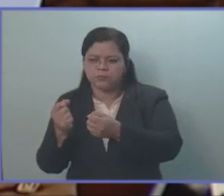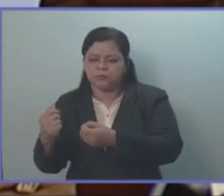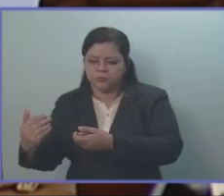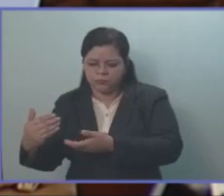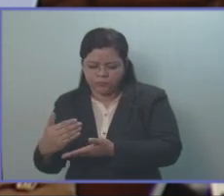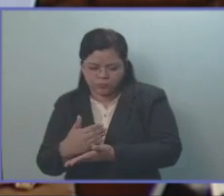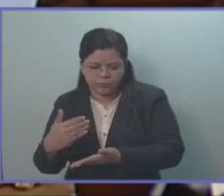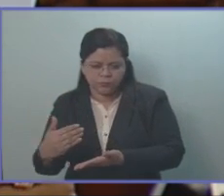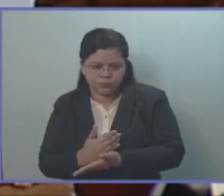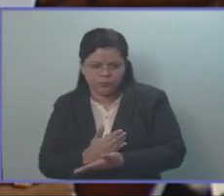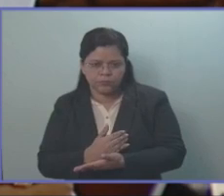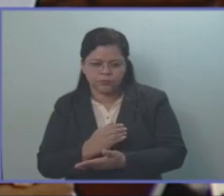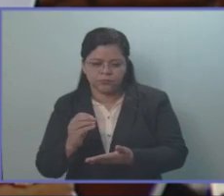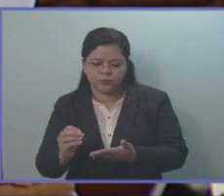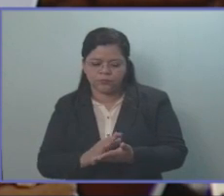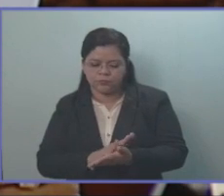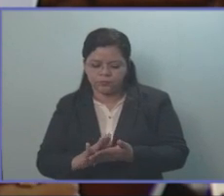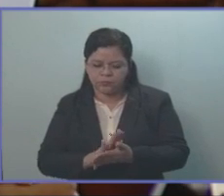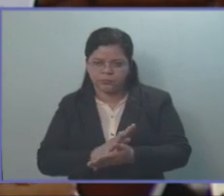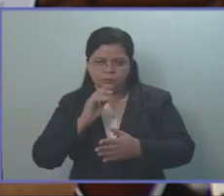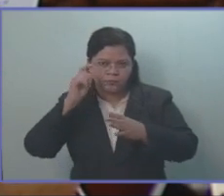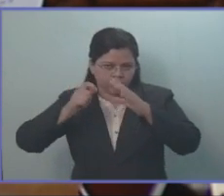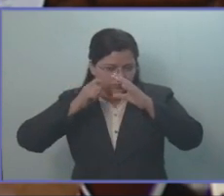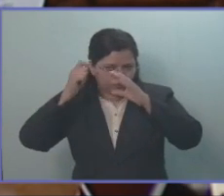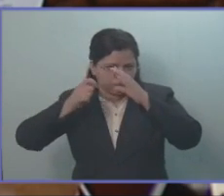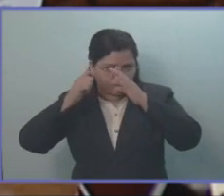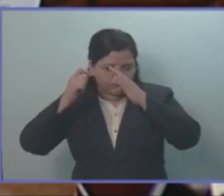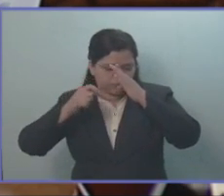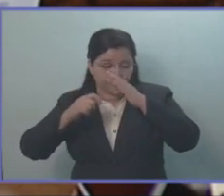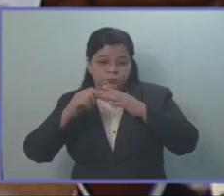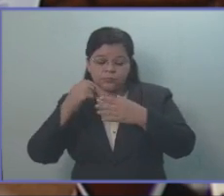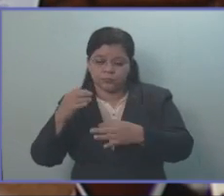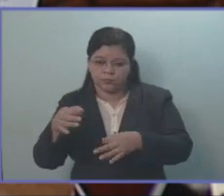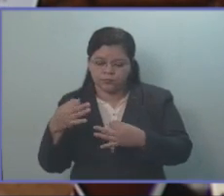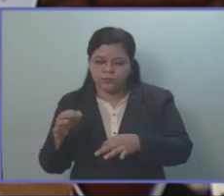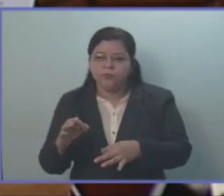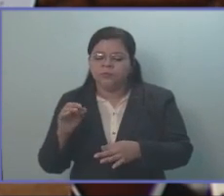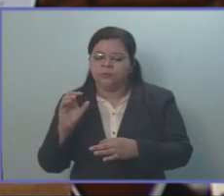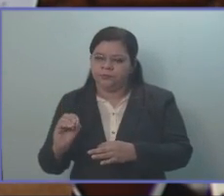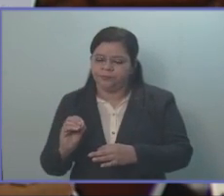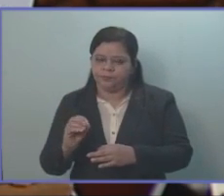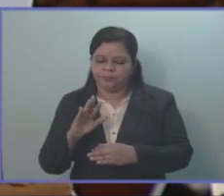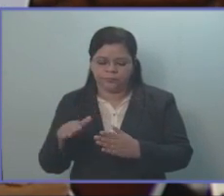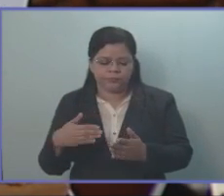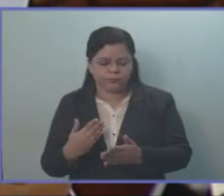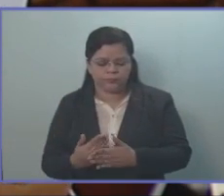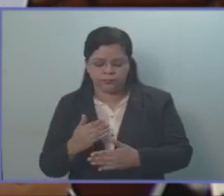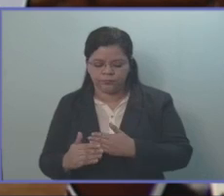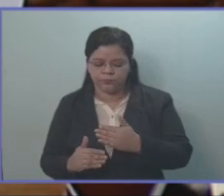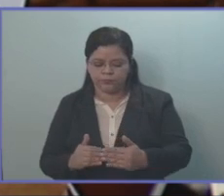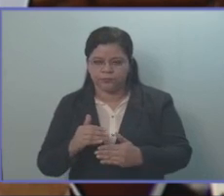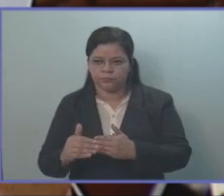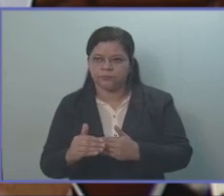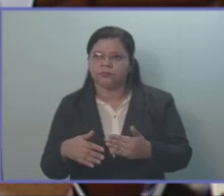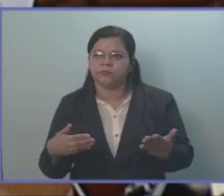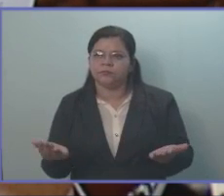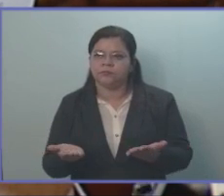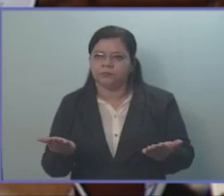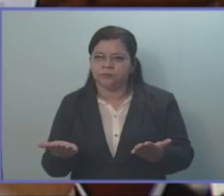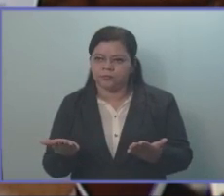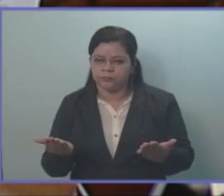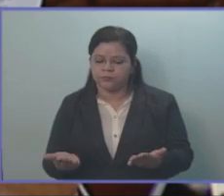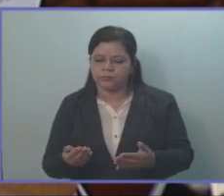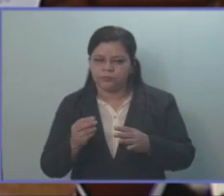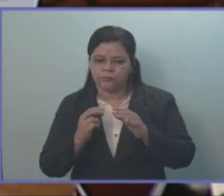a la reproducción de copia videográfica de la audiencia o del acto procesal practicado dentro de